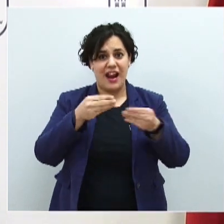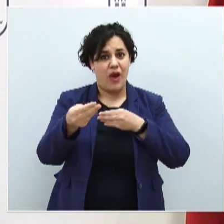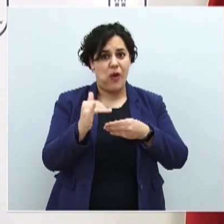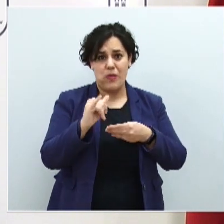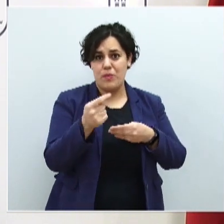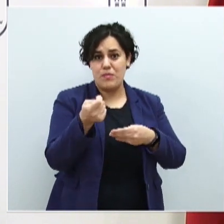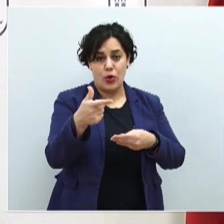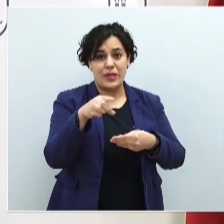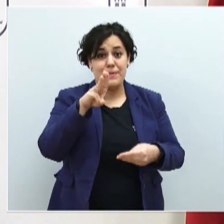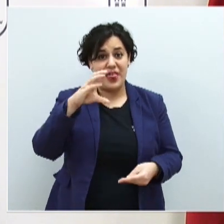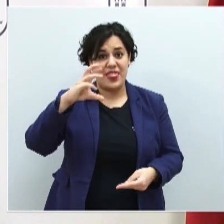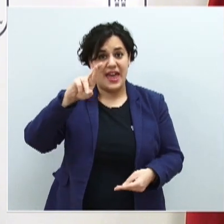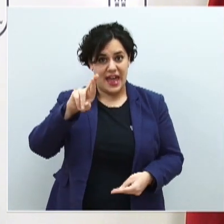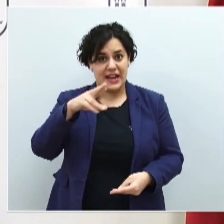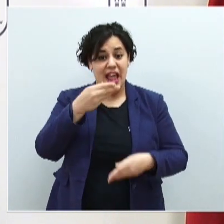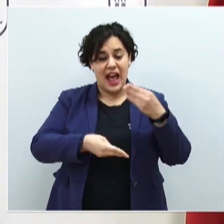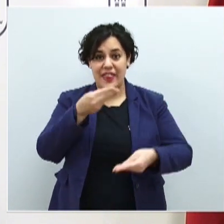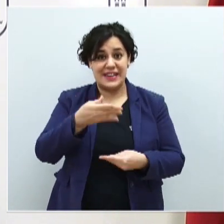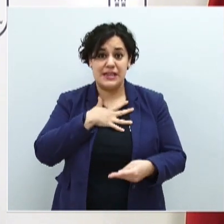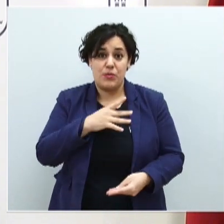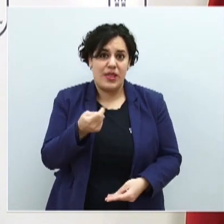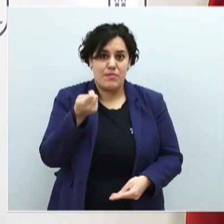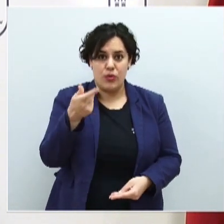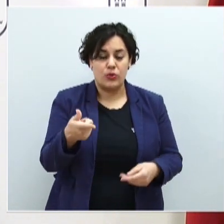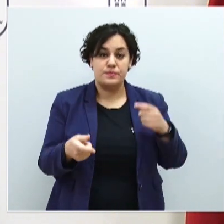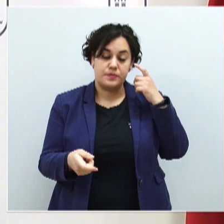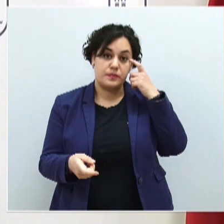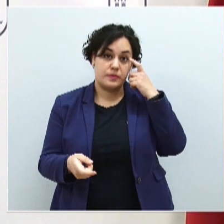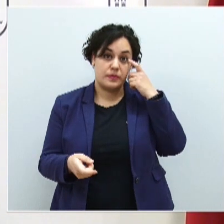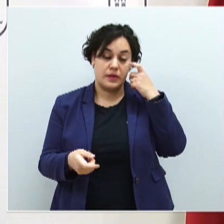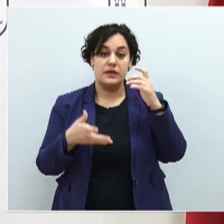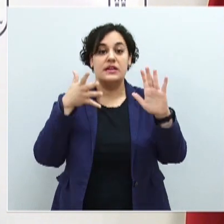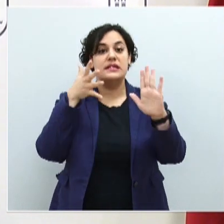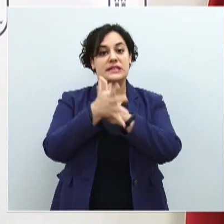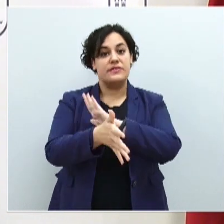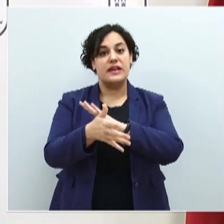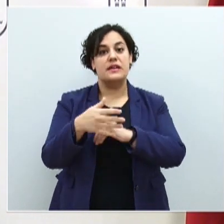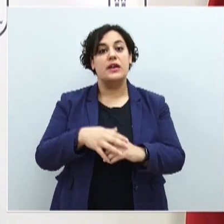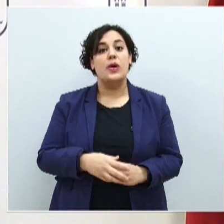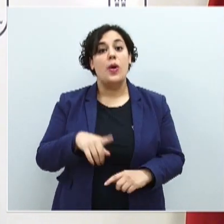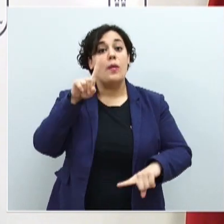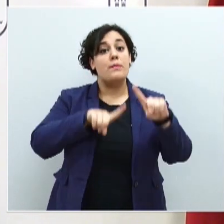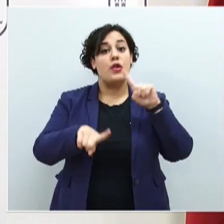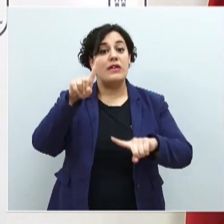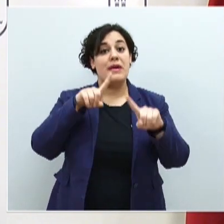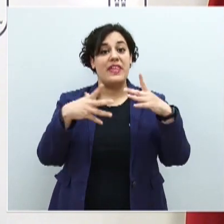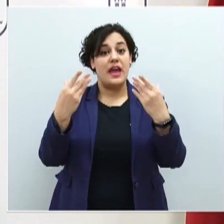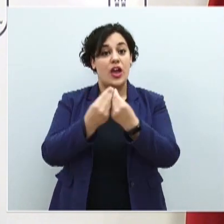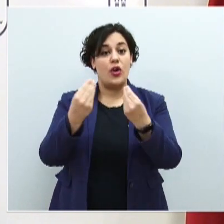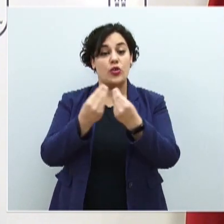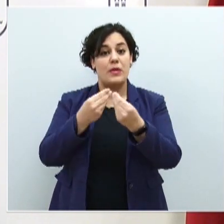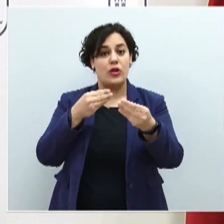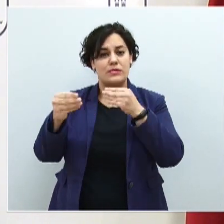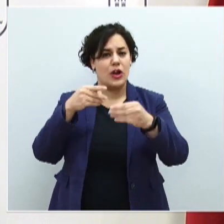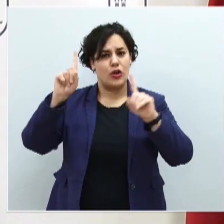hacer PCRs. Y el material que tenemos es el que tenemos que estar utilizando. Es decir, no tenemos problemas en el número de termocicladores, que son los aparatos